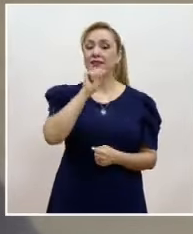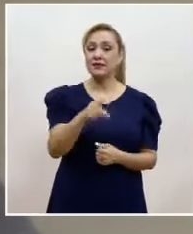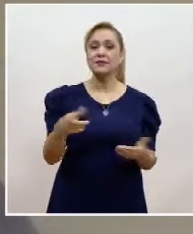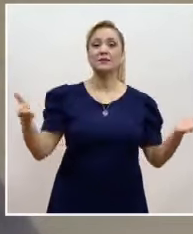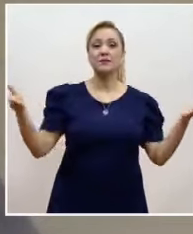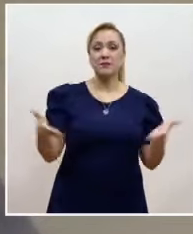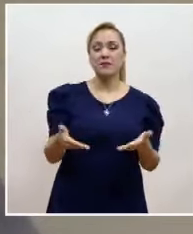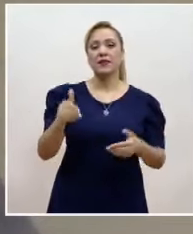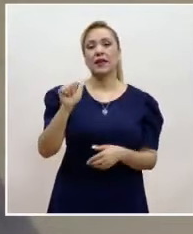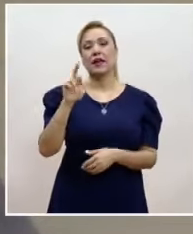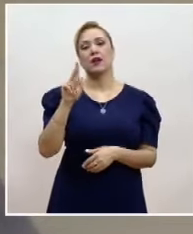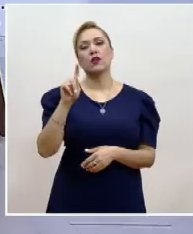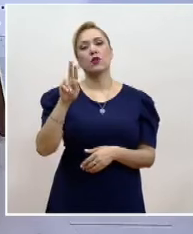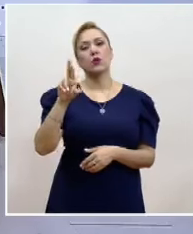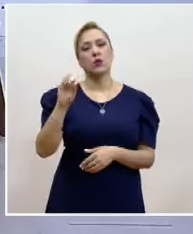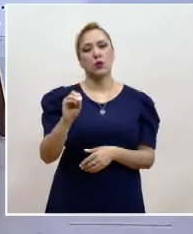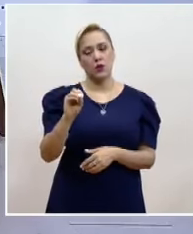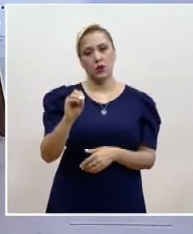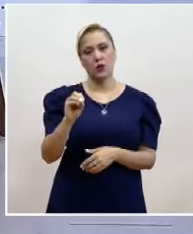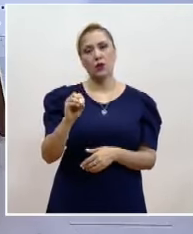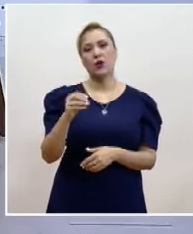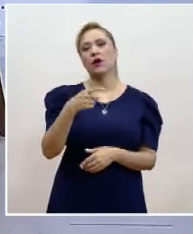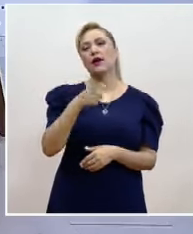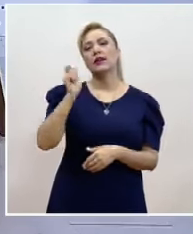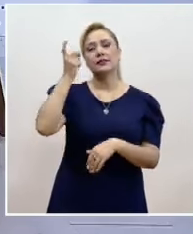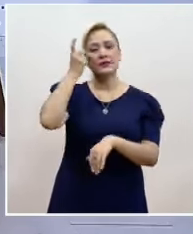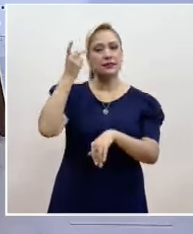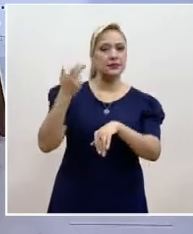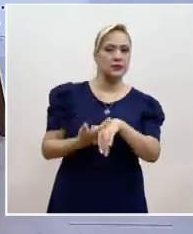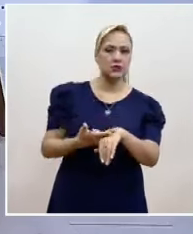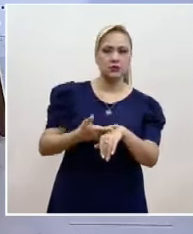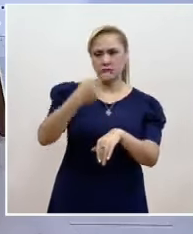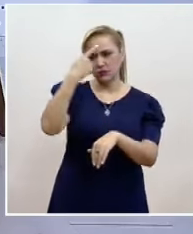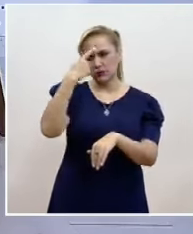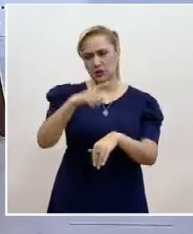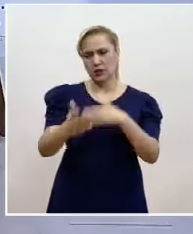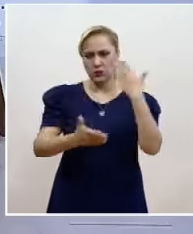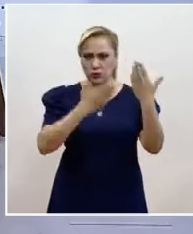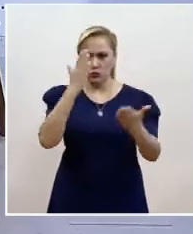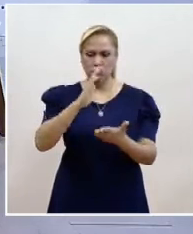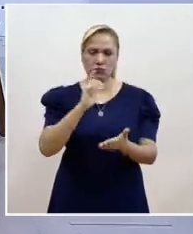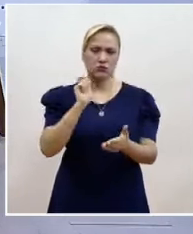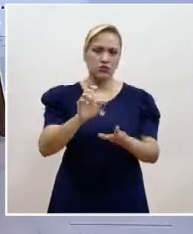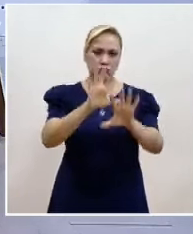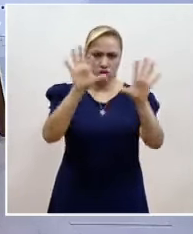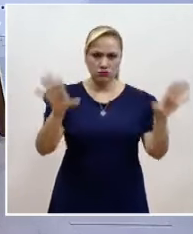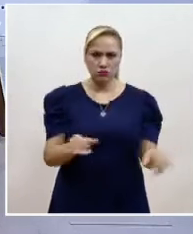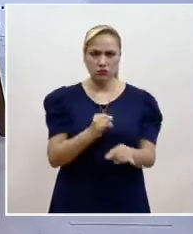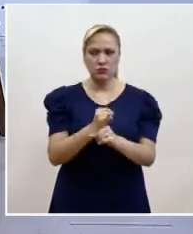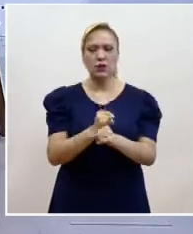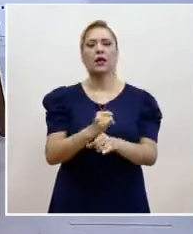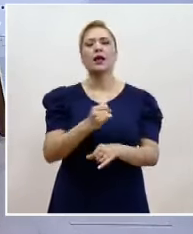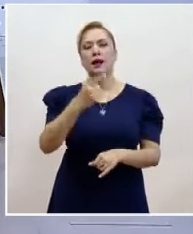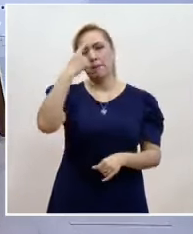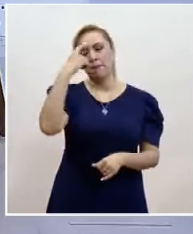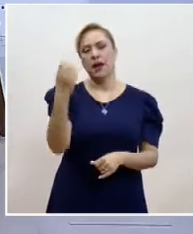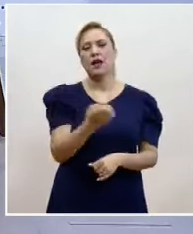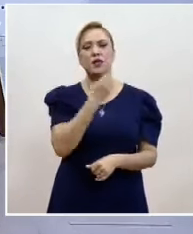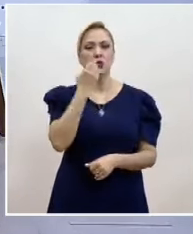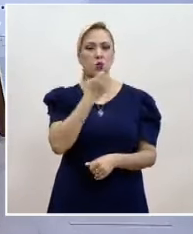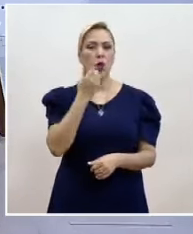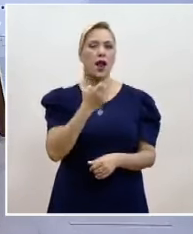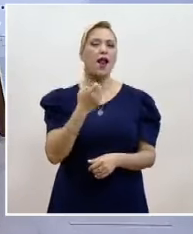presentar a Arturo Ramos Obarzo, quien es director del Centro de Investigación Informática Jurídica de la Escuela Libre de Derecho. Es abogado por la misma